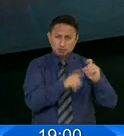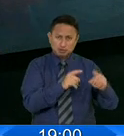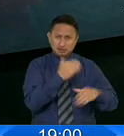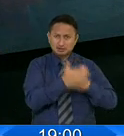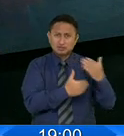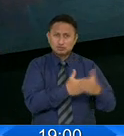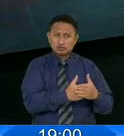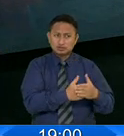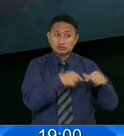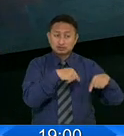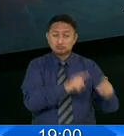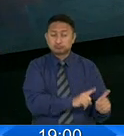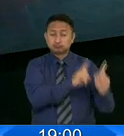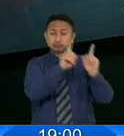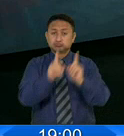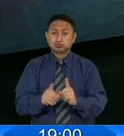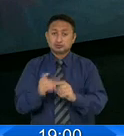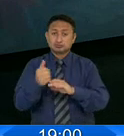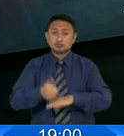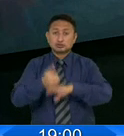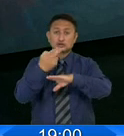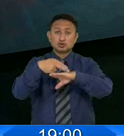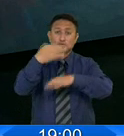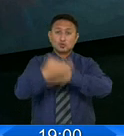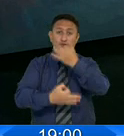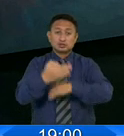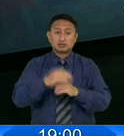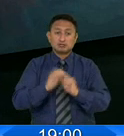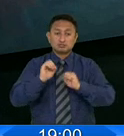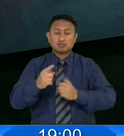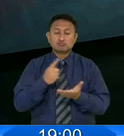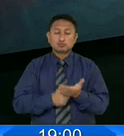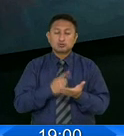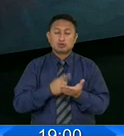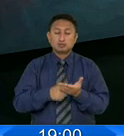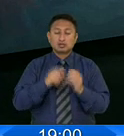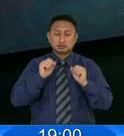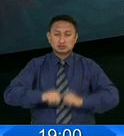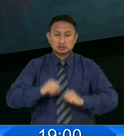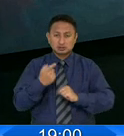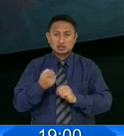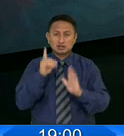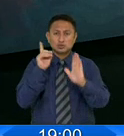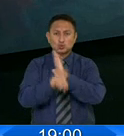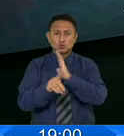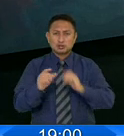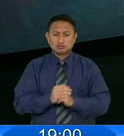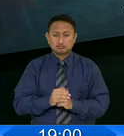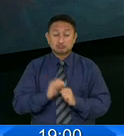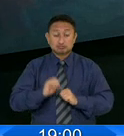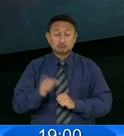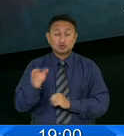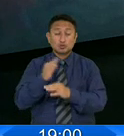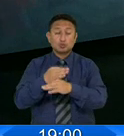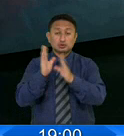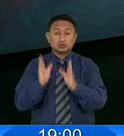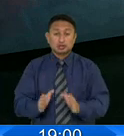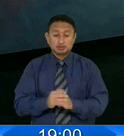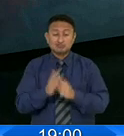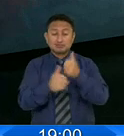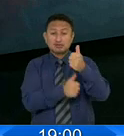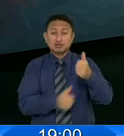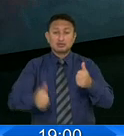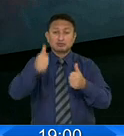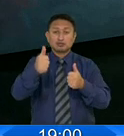ser trasladado a la Corte Nacional de Justicia para la audiencia de formulación de cargos, pues el funcionario tiene fuero